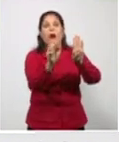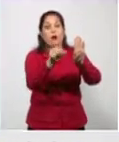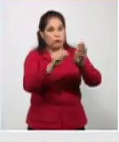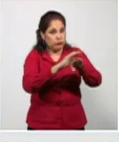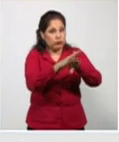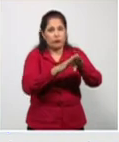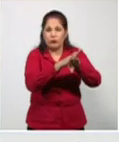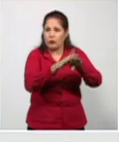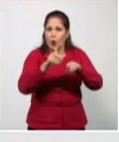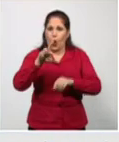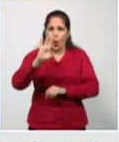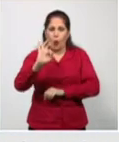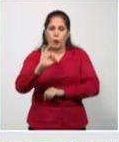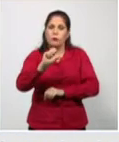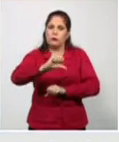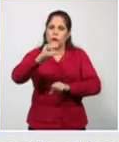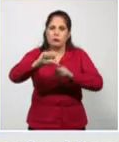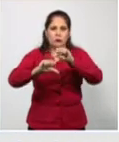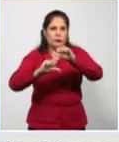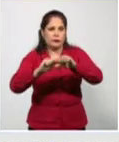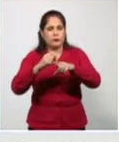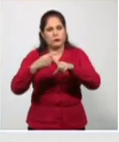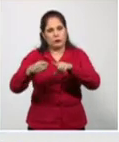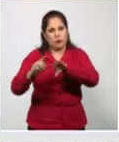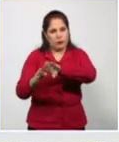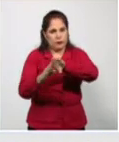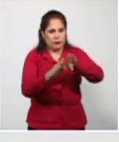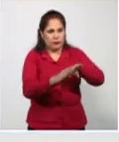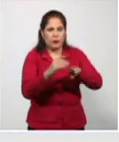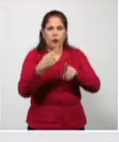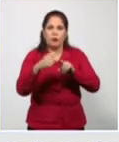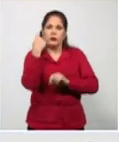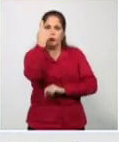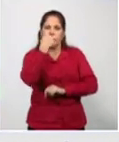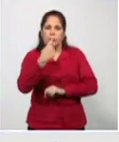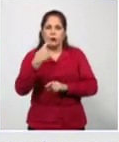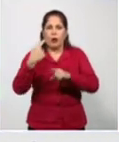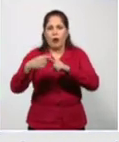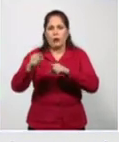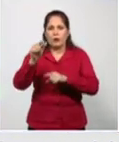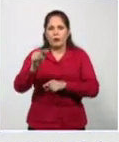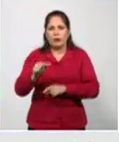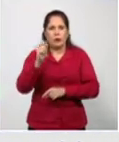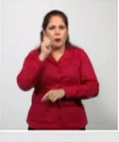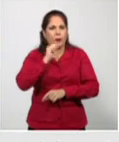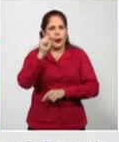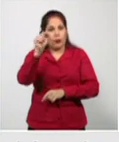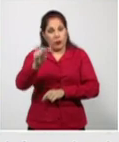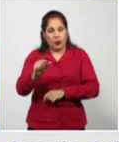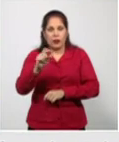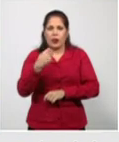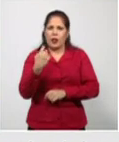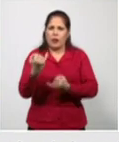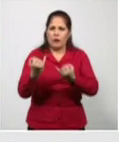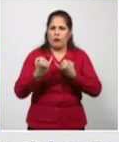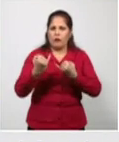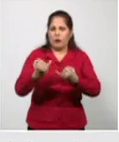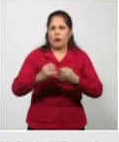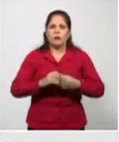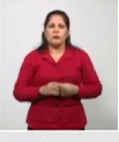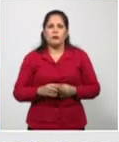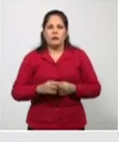nuestra población conoce. Y la última pregunta la realiza el colega Sin Castillo del Sistema Informativo de la Televisión Cubana. ¿Cómo